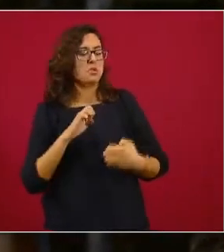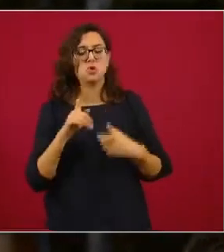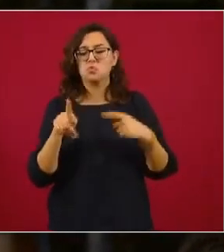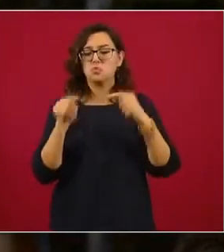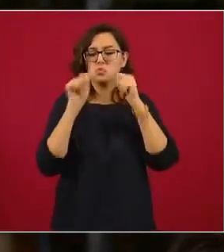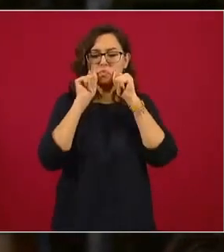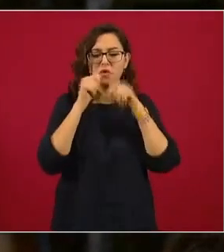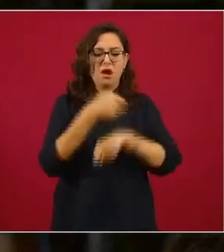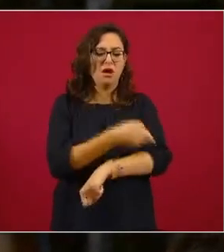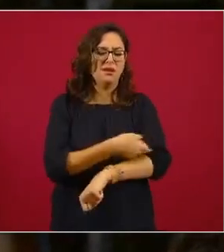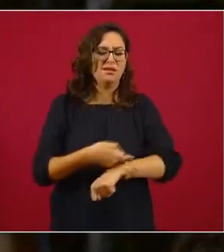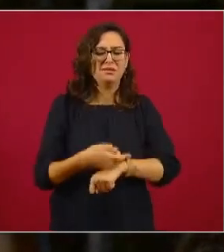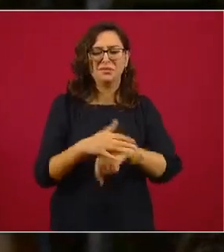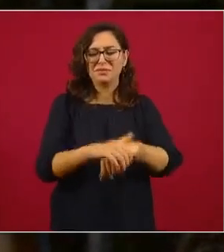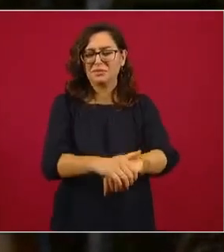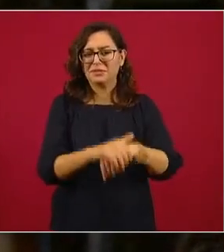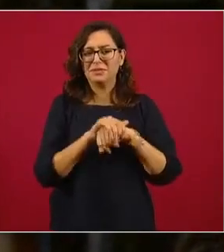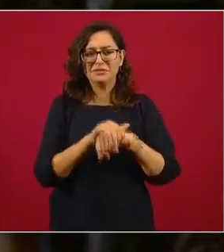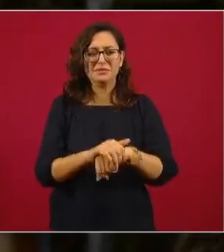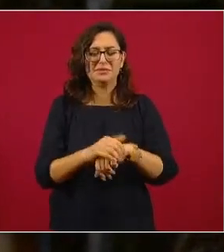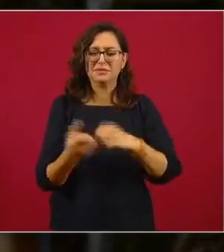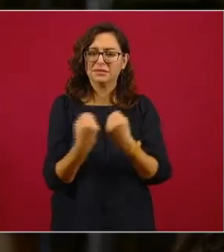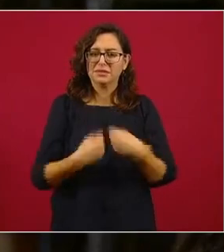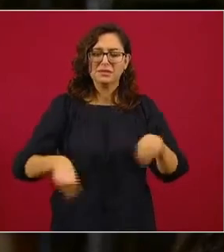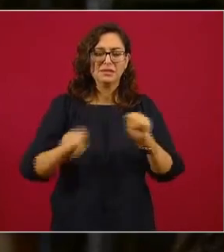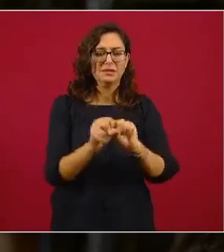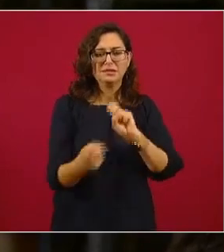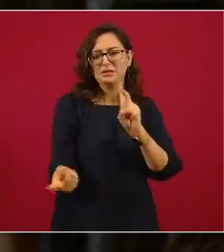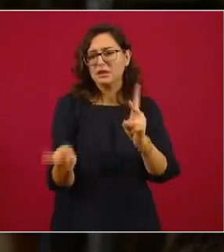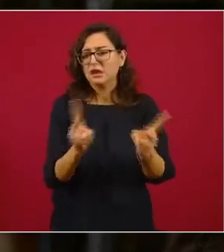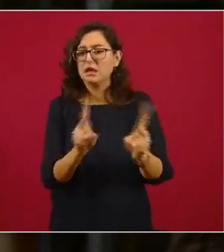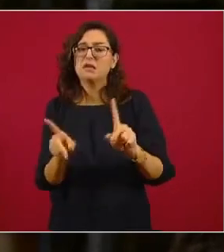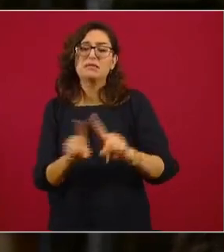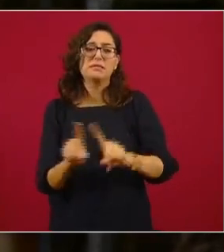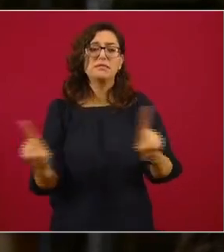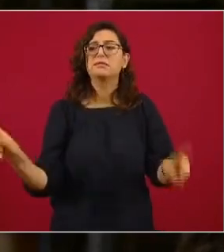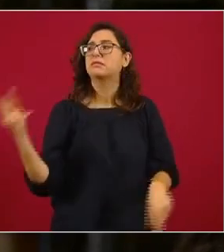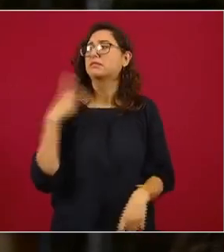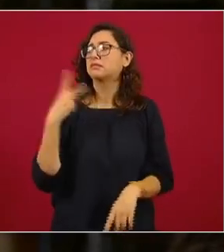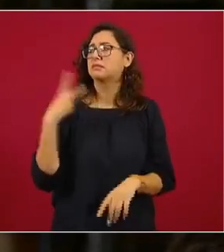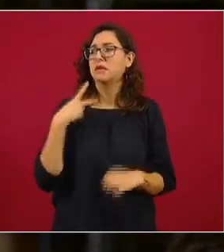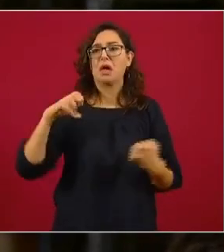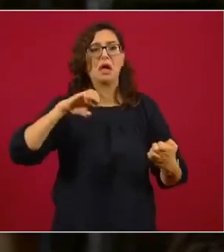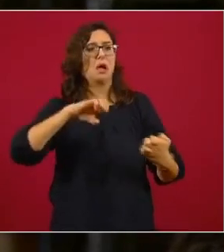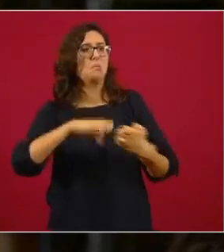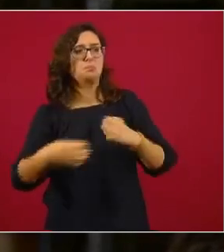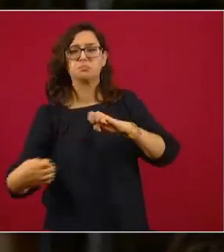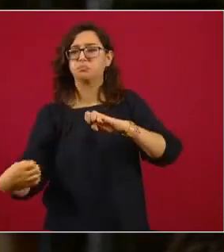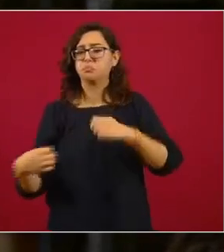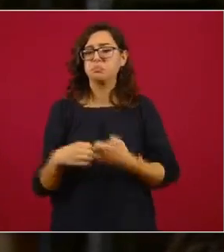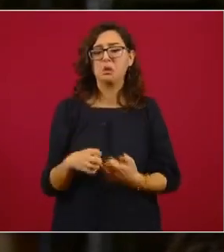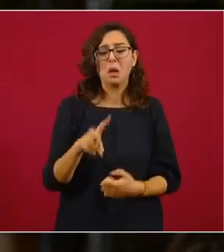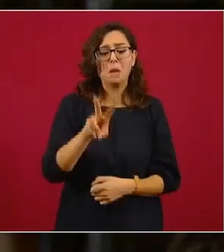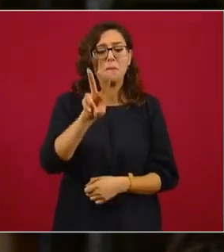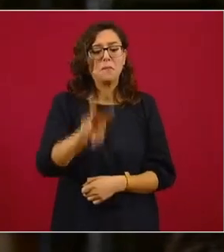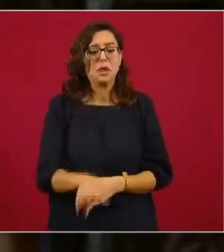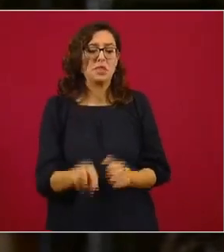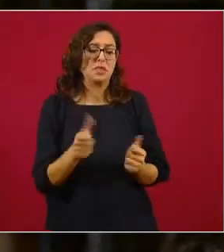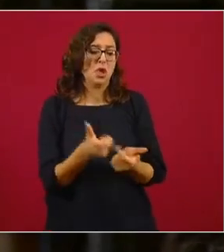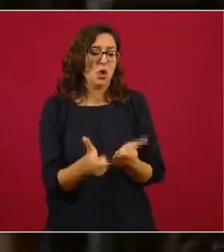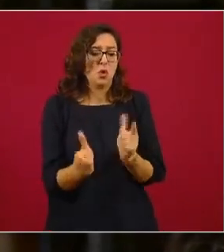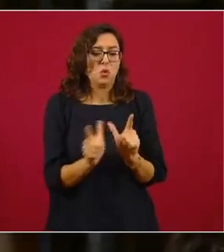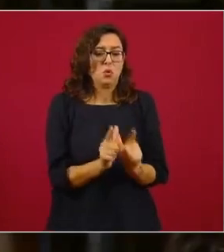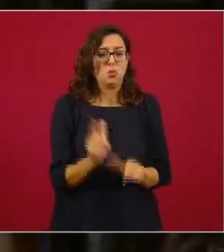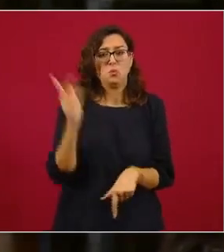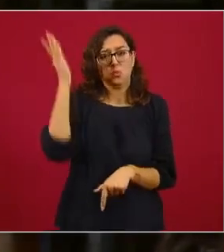amigos, socios o vecinos, la diferencia política nos está convirtiendo en enemigos. Si bien es cierto que algunos líderes de los grupos contra la